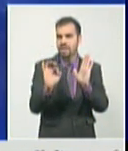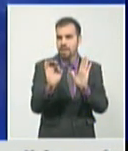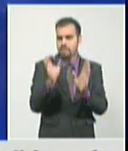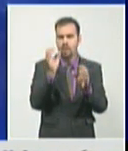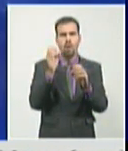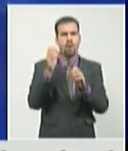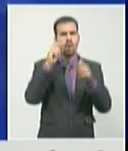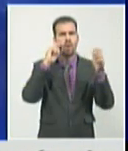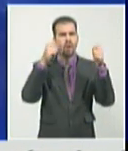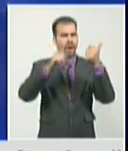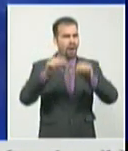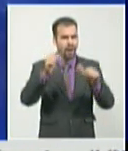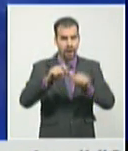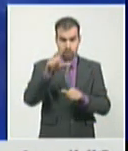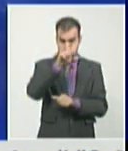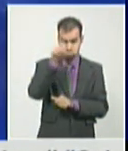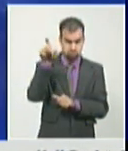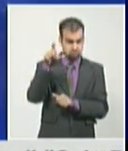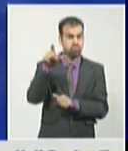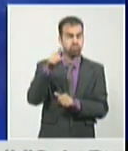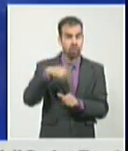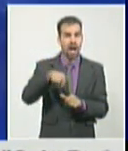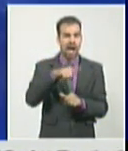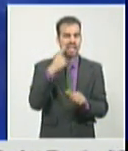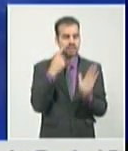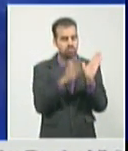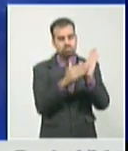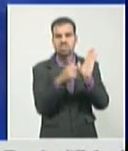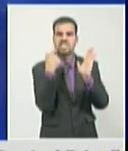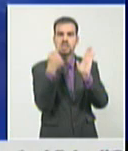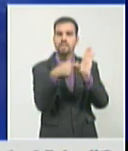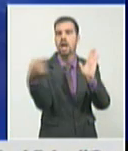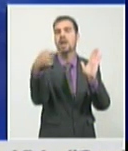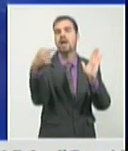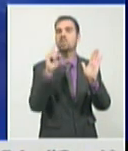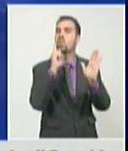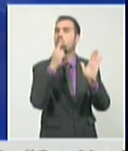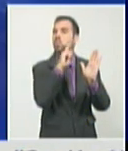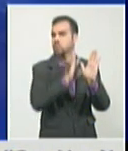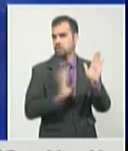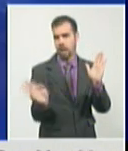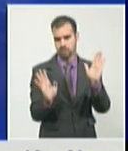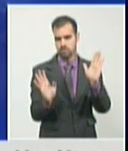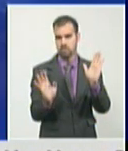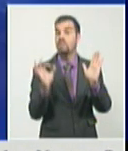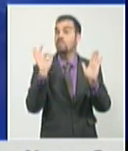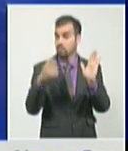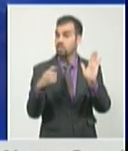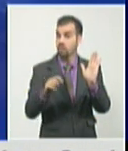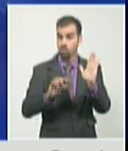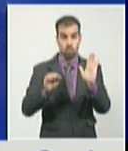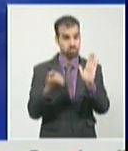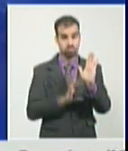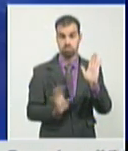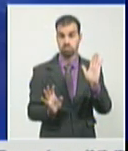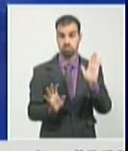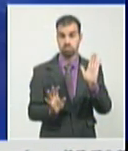con el resultado negativo de un pc incluso las niñas mayorías